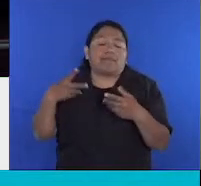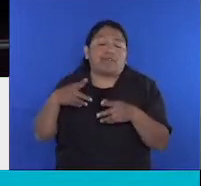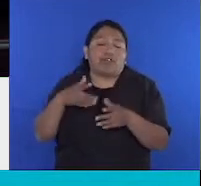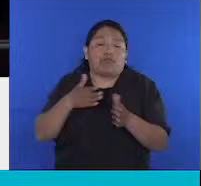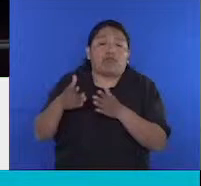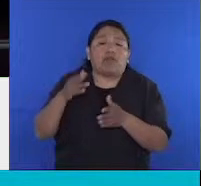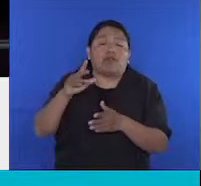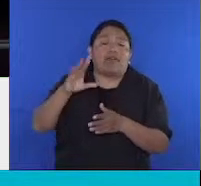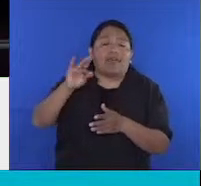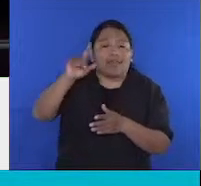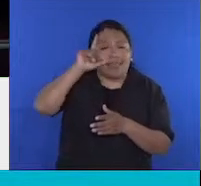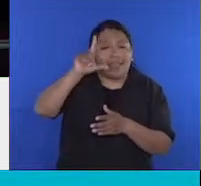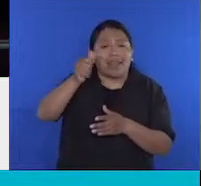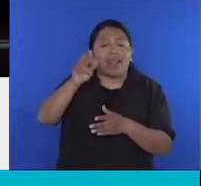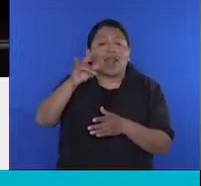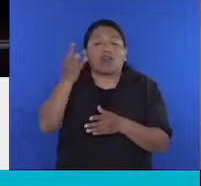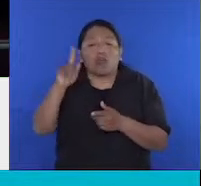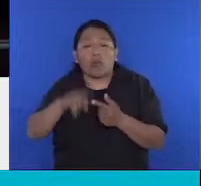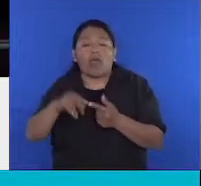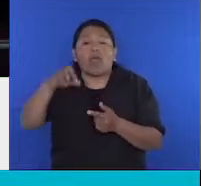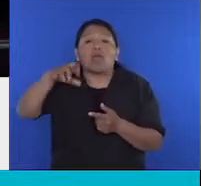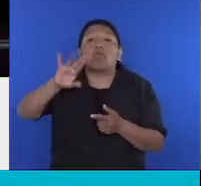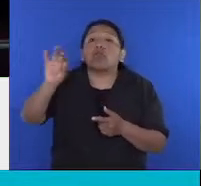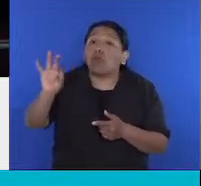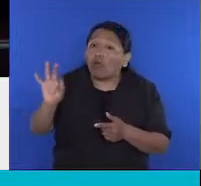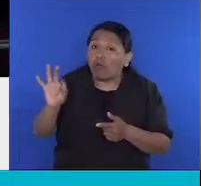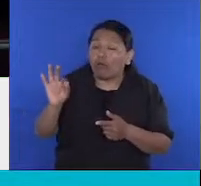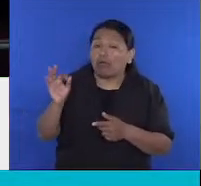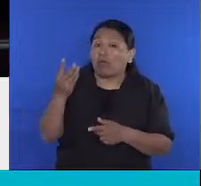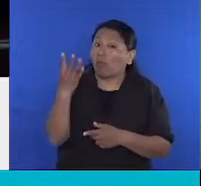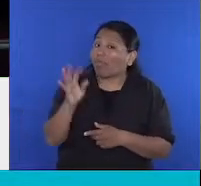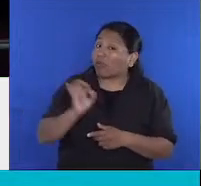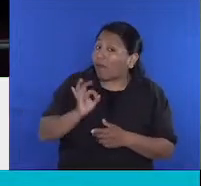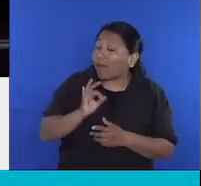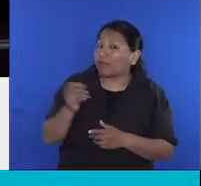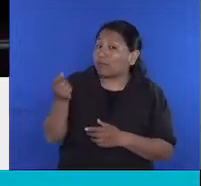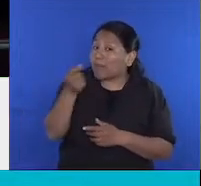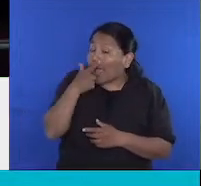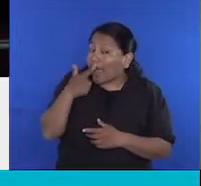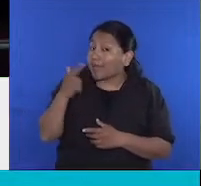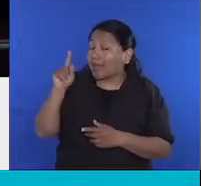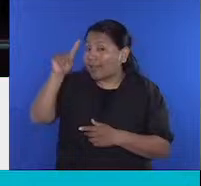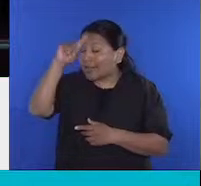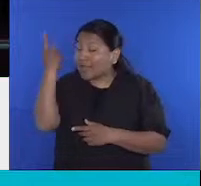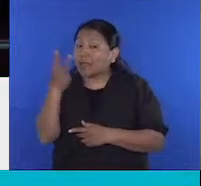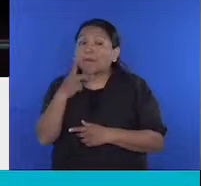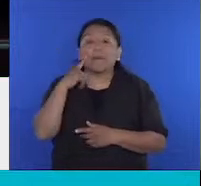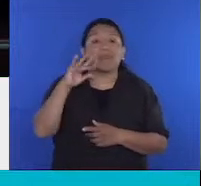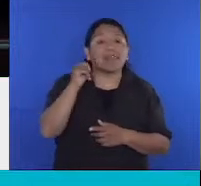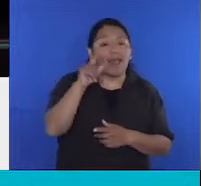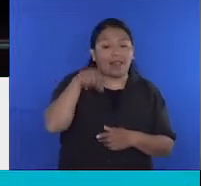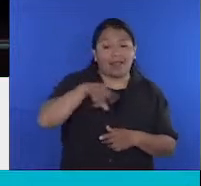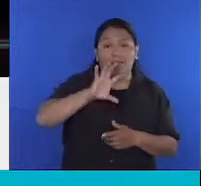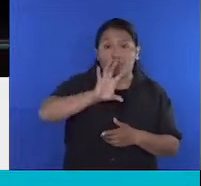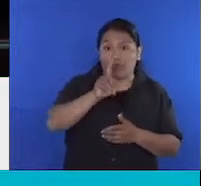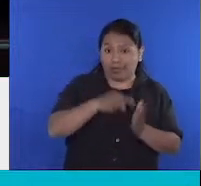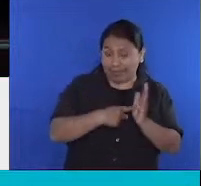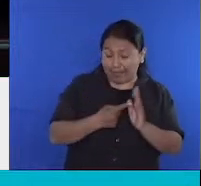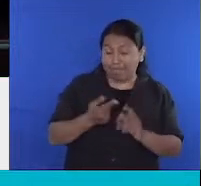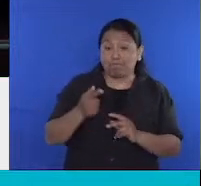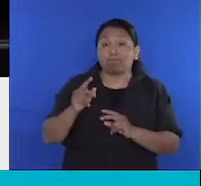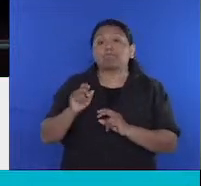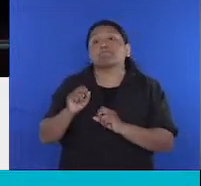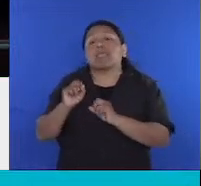los 4 años de Mauricio Macri en Nación, de Vidal en provincia, el peronismo en sus distintas versiones, el